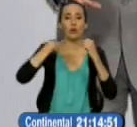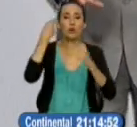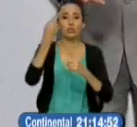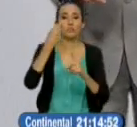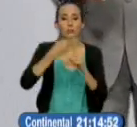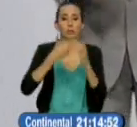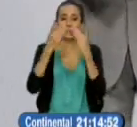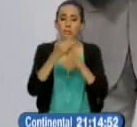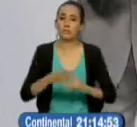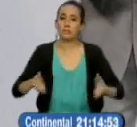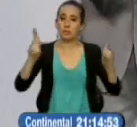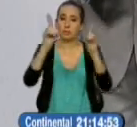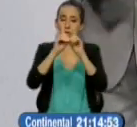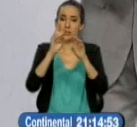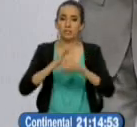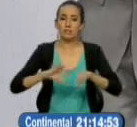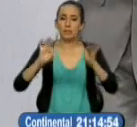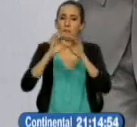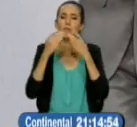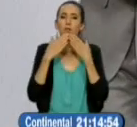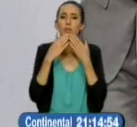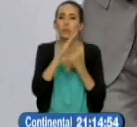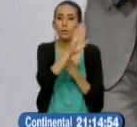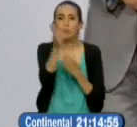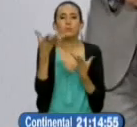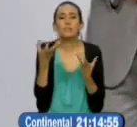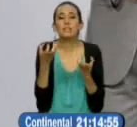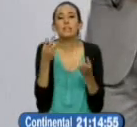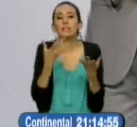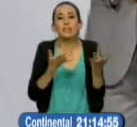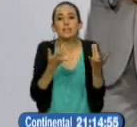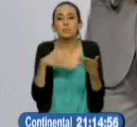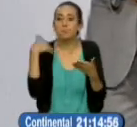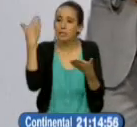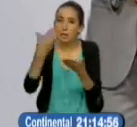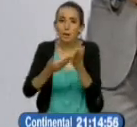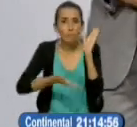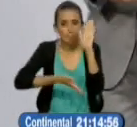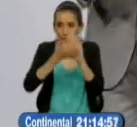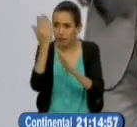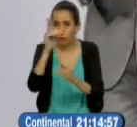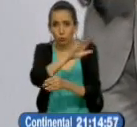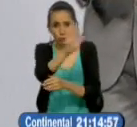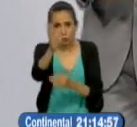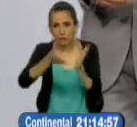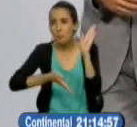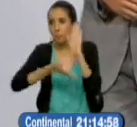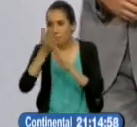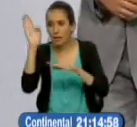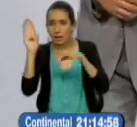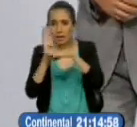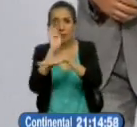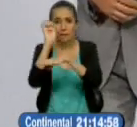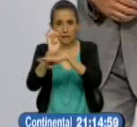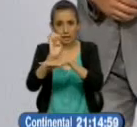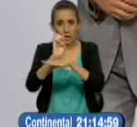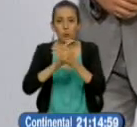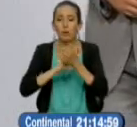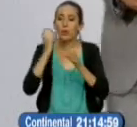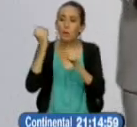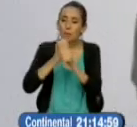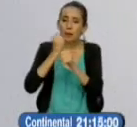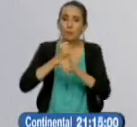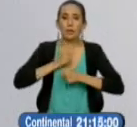Con estos datos interesantes, la pregunta es, ¿usted qué está esperando para acercarse a las oficinas de Ban Ecuador y plantear su idea de negocio para acceder a